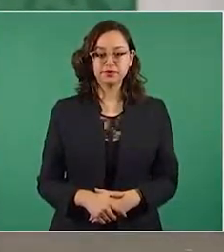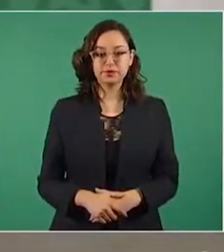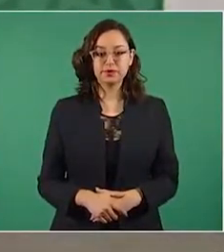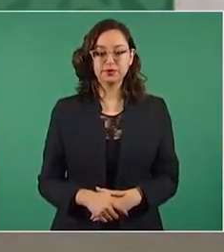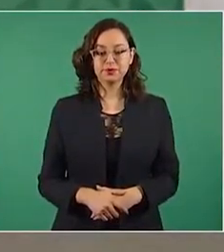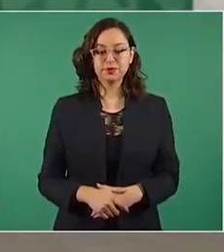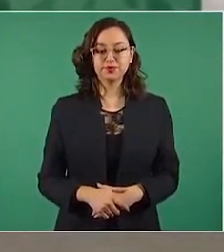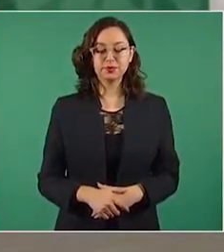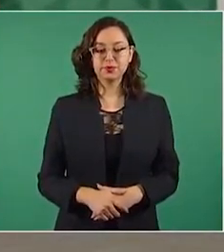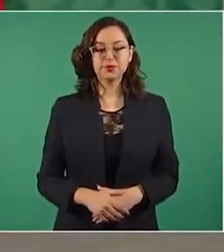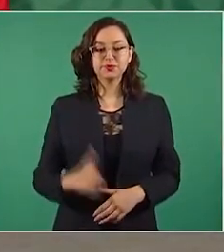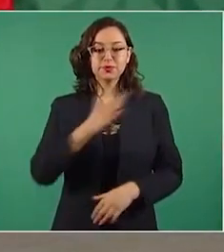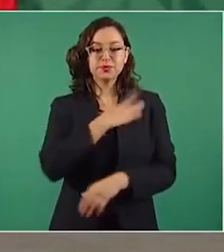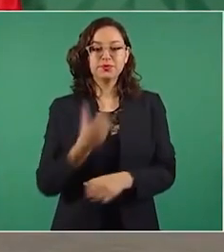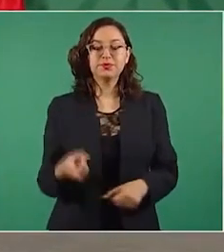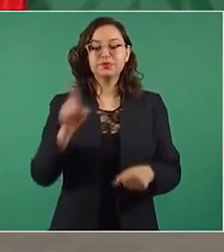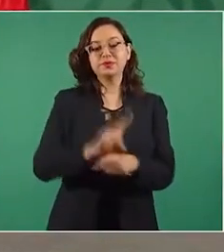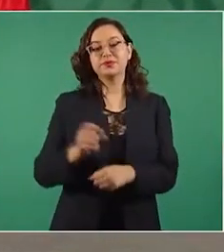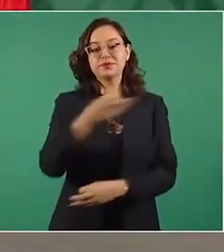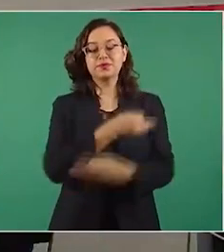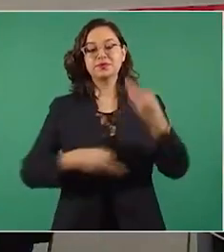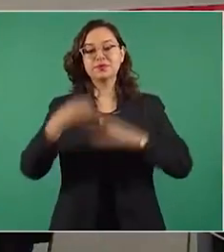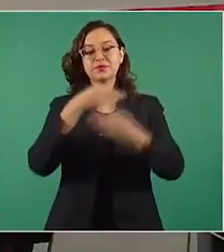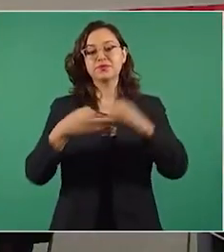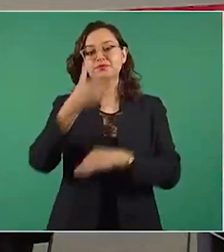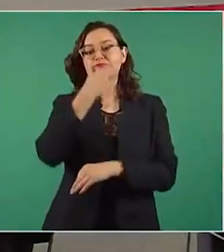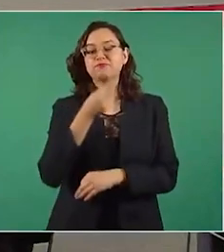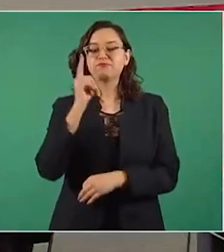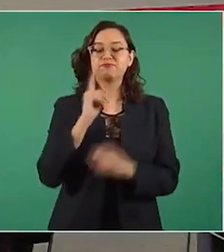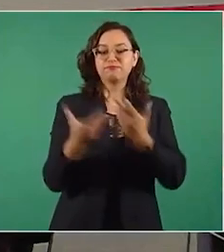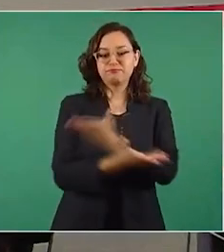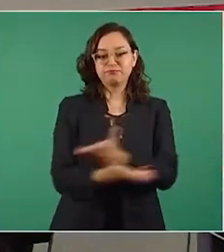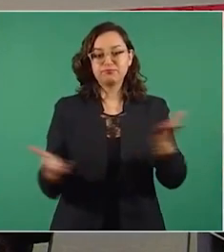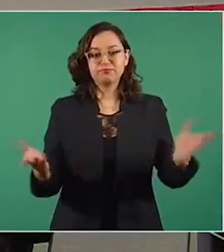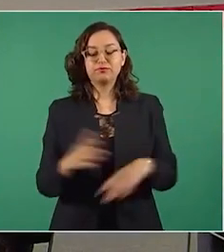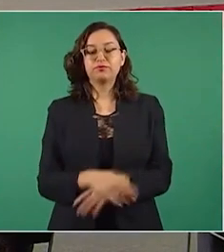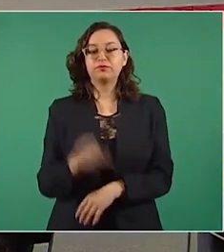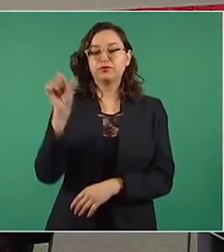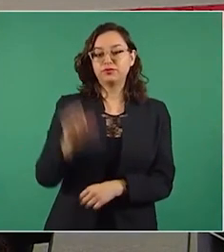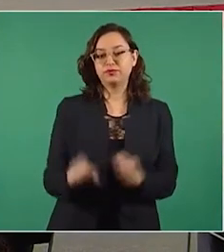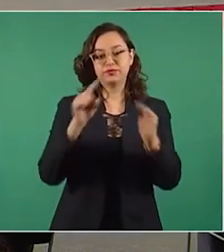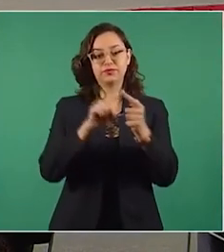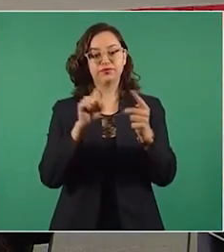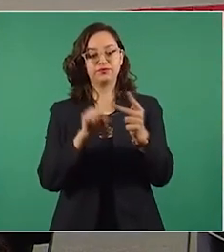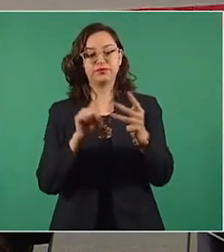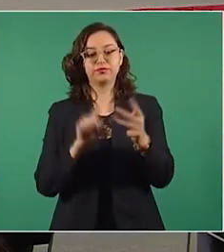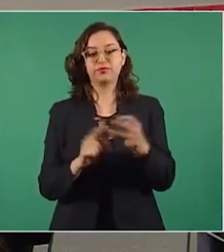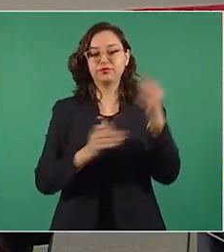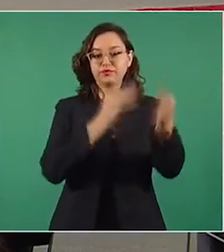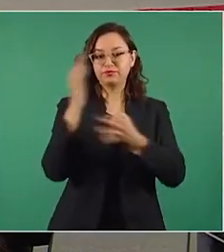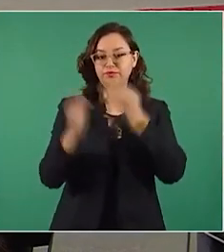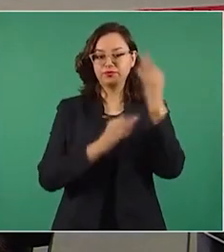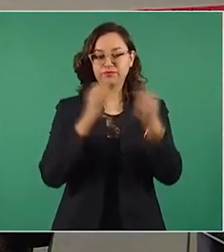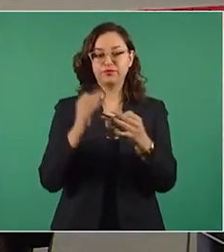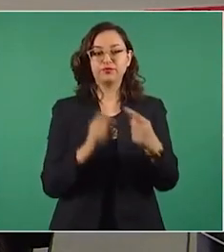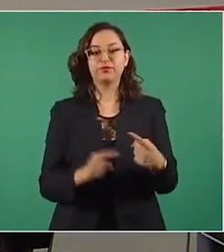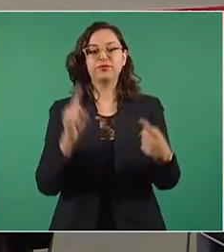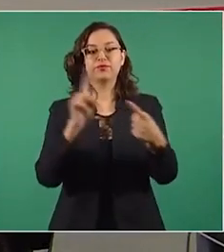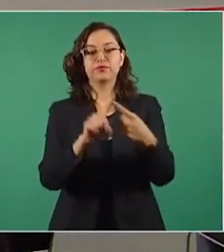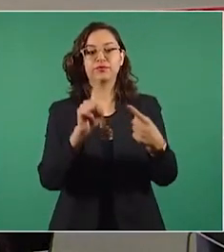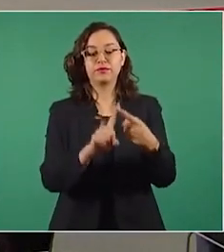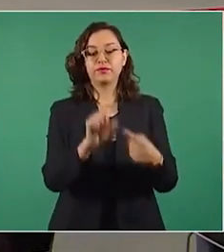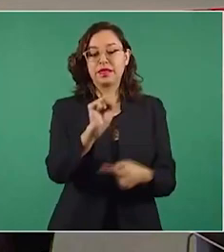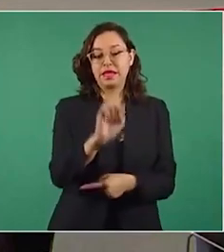Buenos días a todas y todos. Vamos a presentar hoy tres noticias. La primera es, difunden carta falsa de la